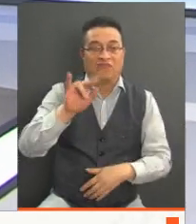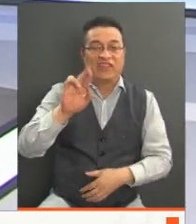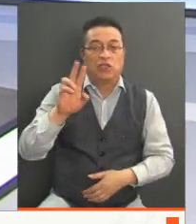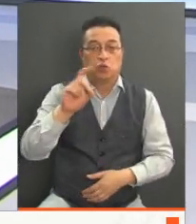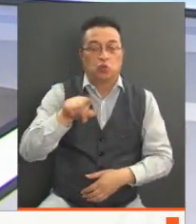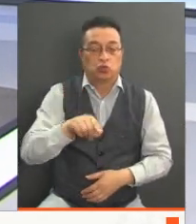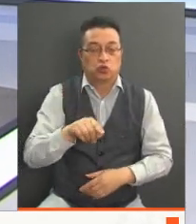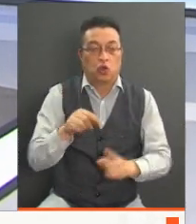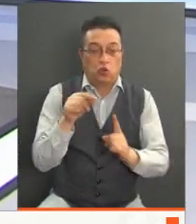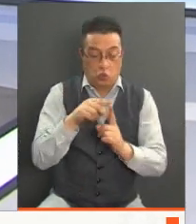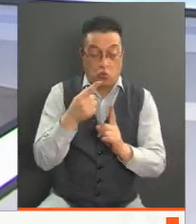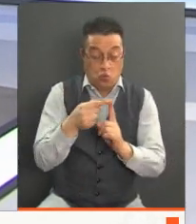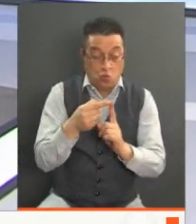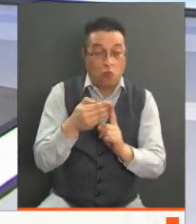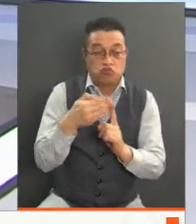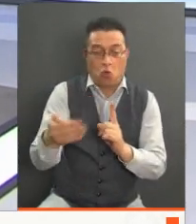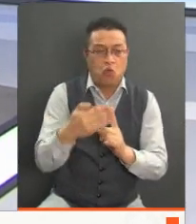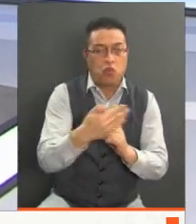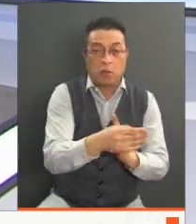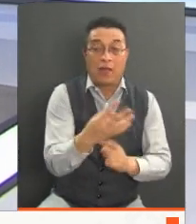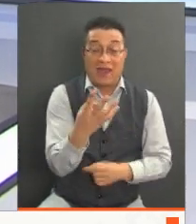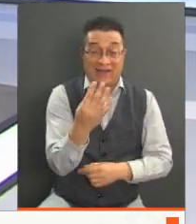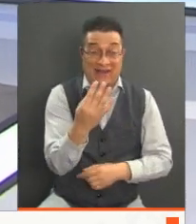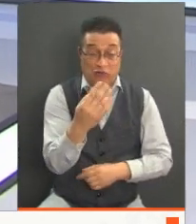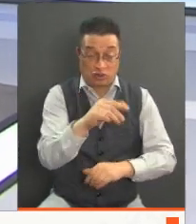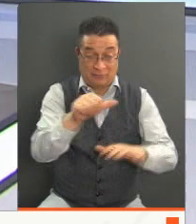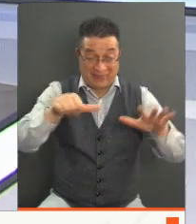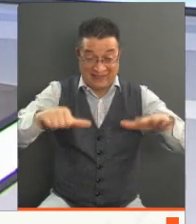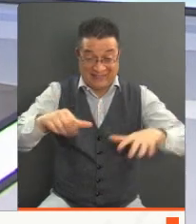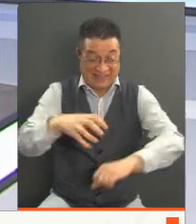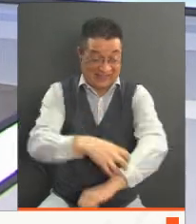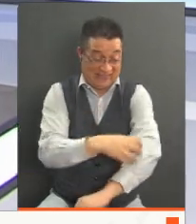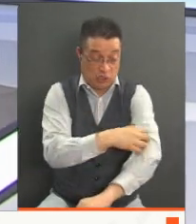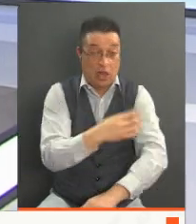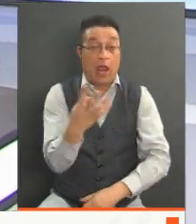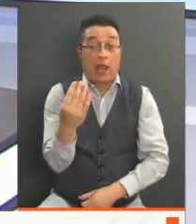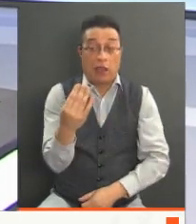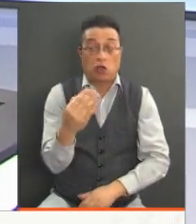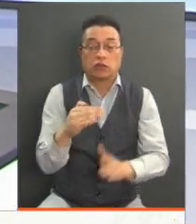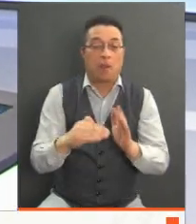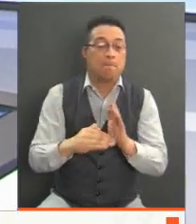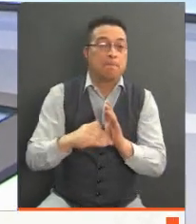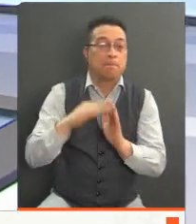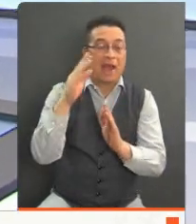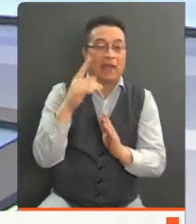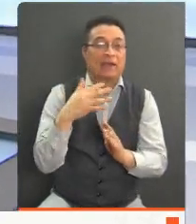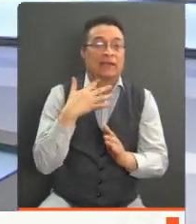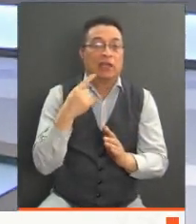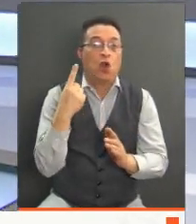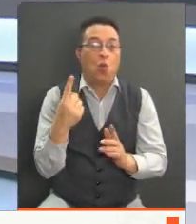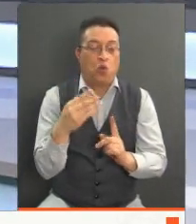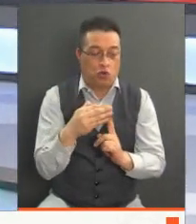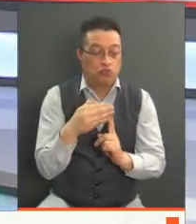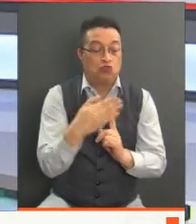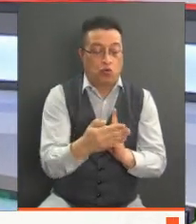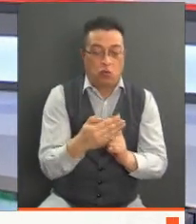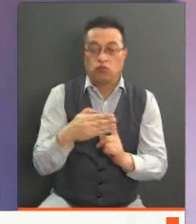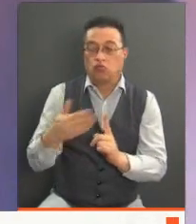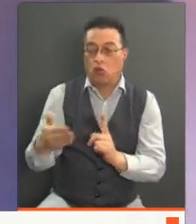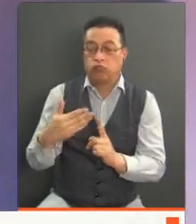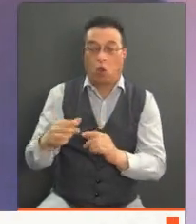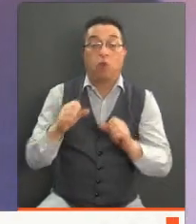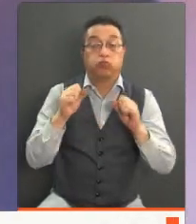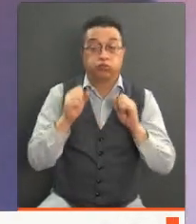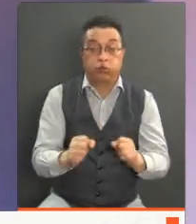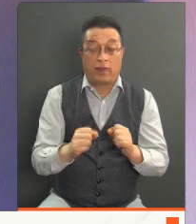efectivo y vemos que en 14 de las 16 regiones del país esto está superior a 1 es decir que la posibilidad